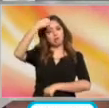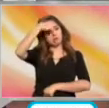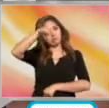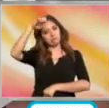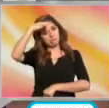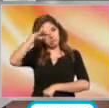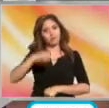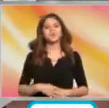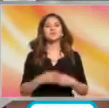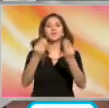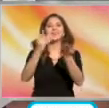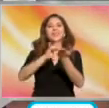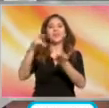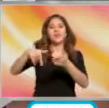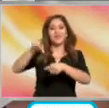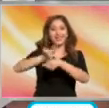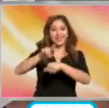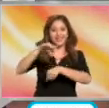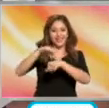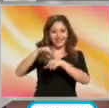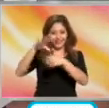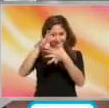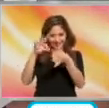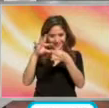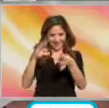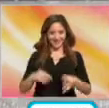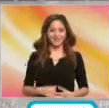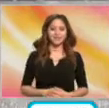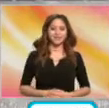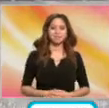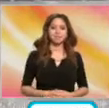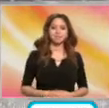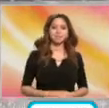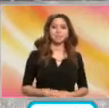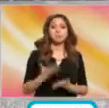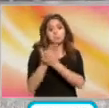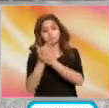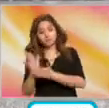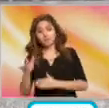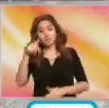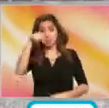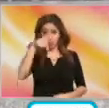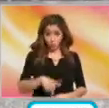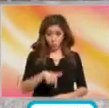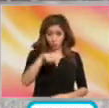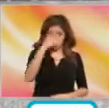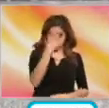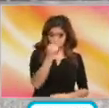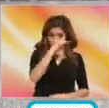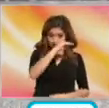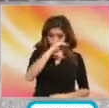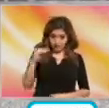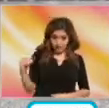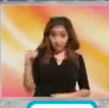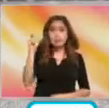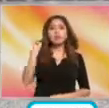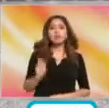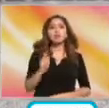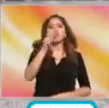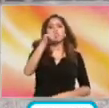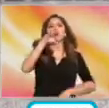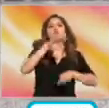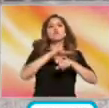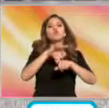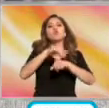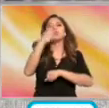es. cualquier caso. Gracias, doctor. Exactamente. Muy bien. Muchas gracias. Así es. No, pues un gusto. Y yo también quiero recordarles hoy a las 20:30 horas, usted tiene una cita con el médico